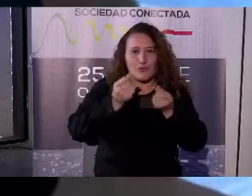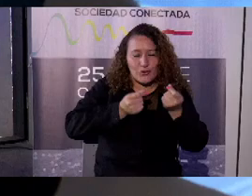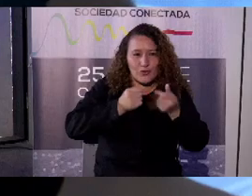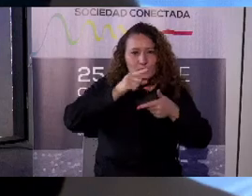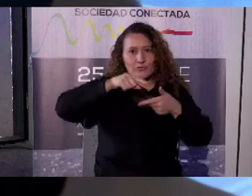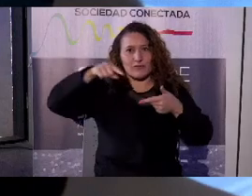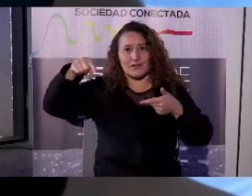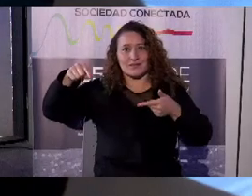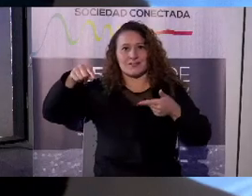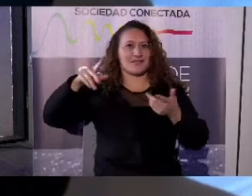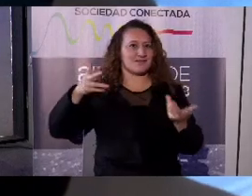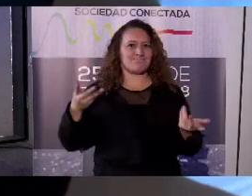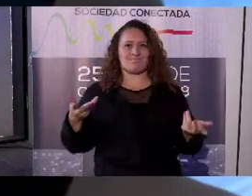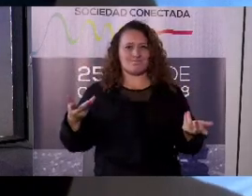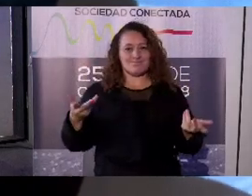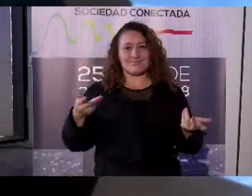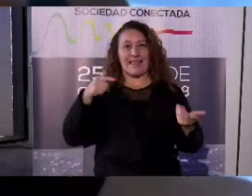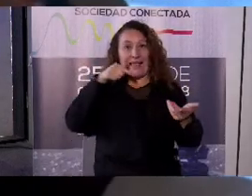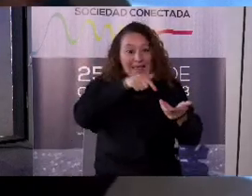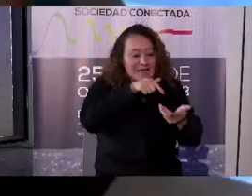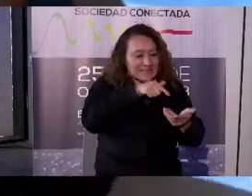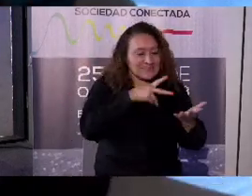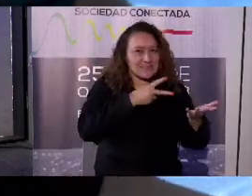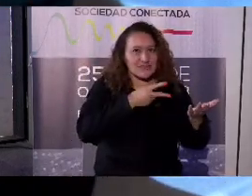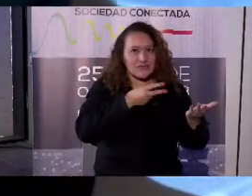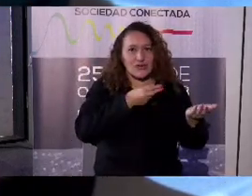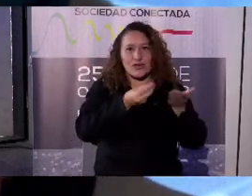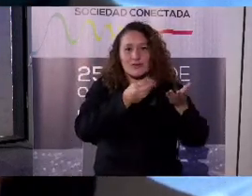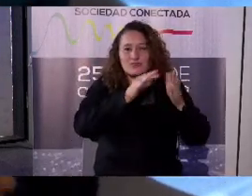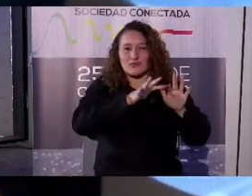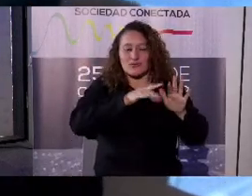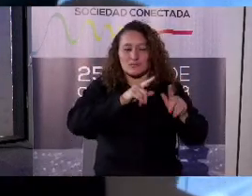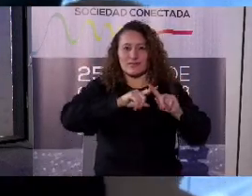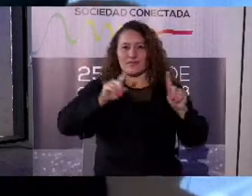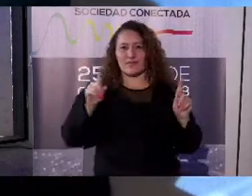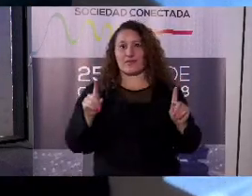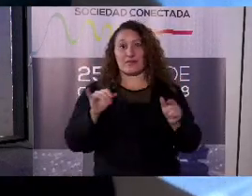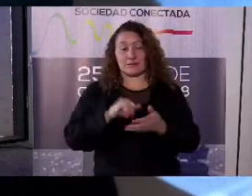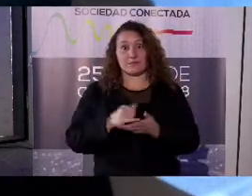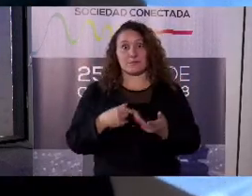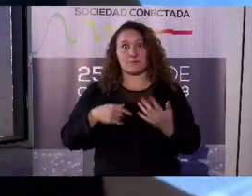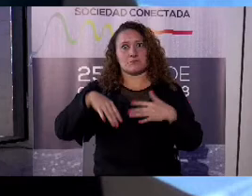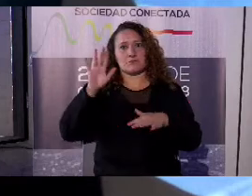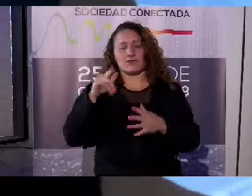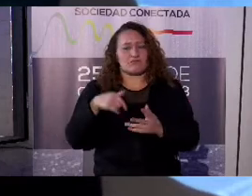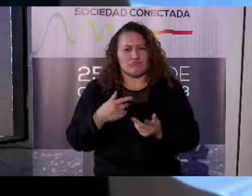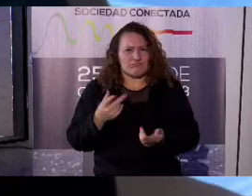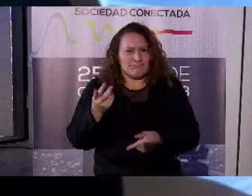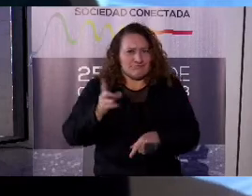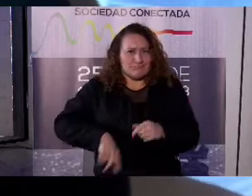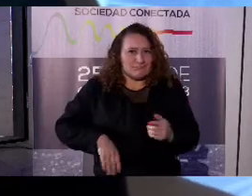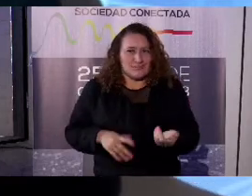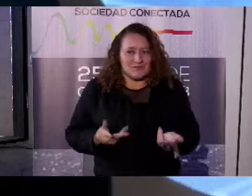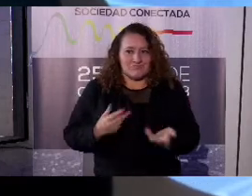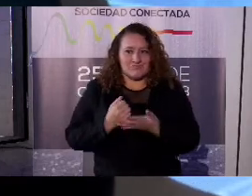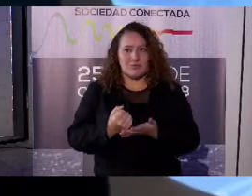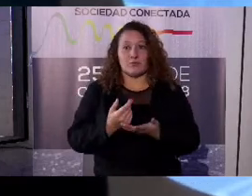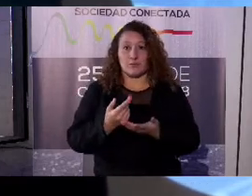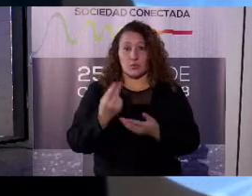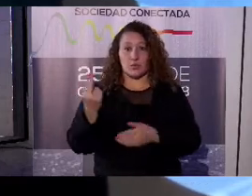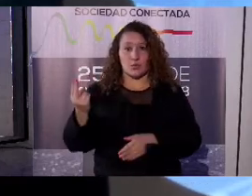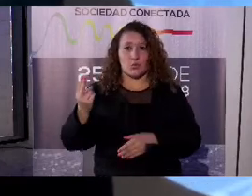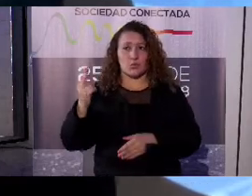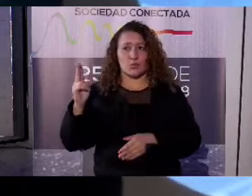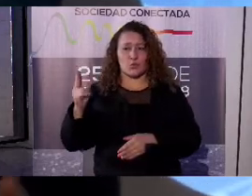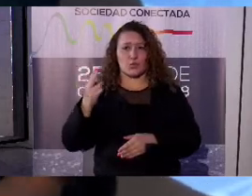hipótesis de trabajo o más que hipótesis son axiomas que no podemos olvidar en el caso de Uruguay